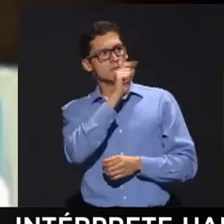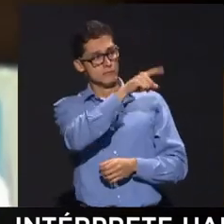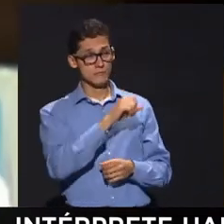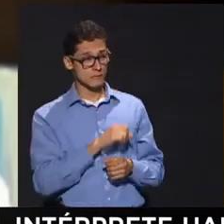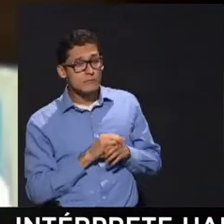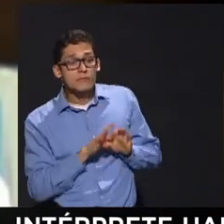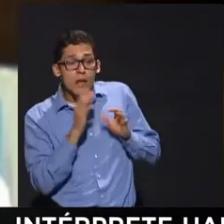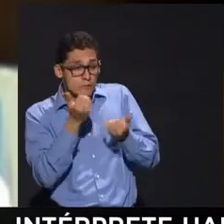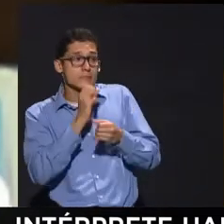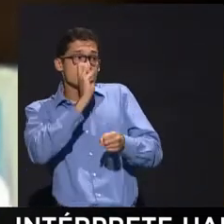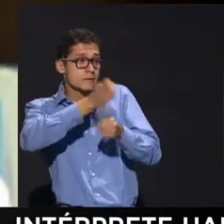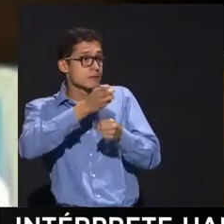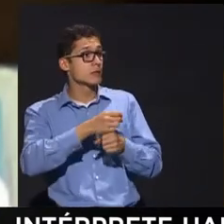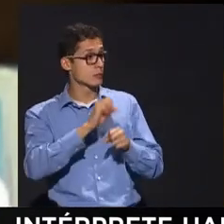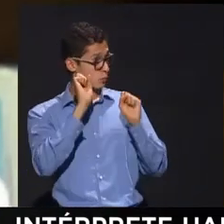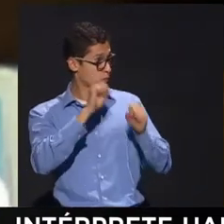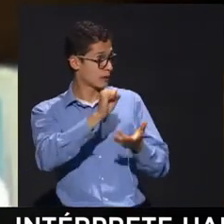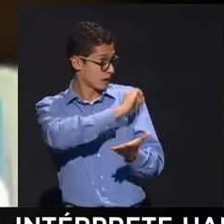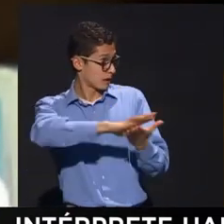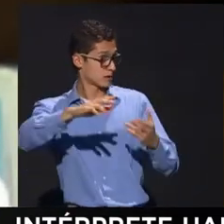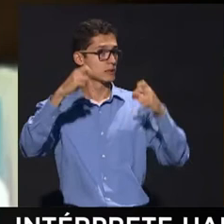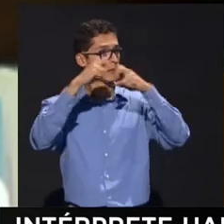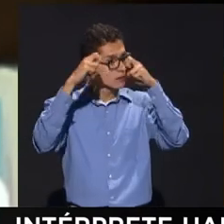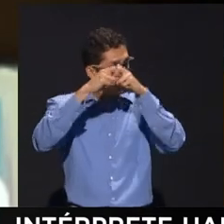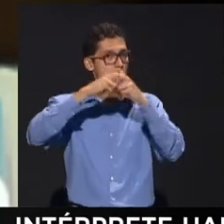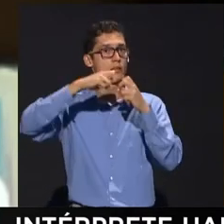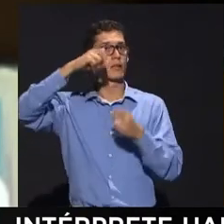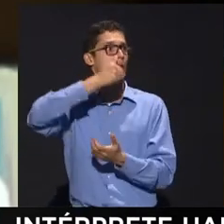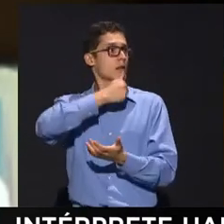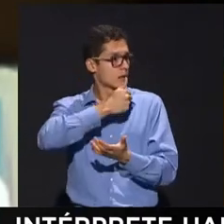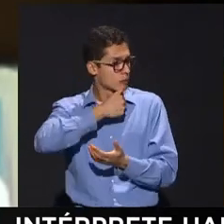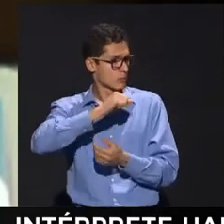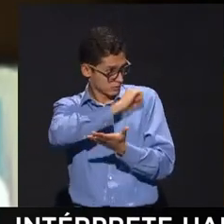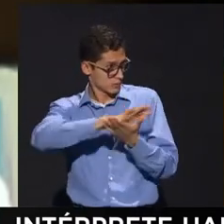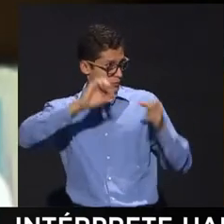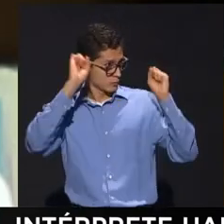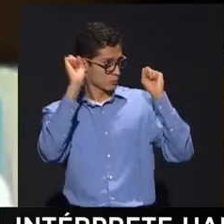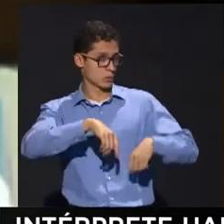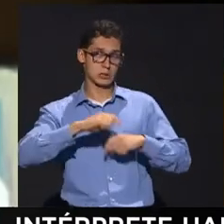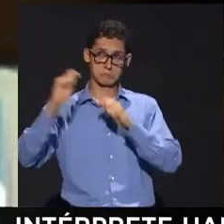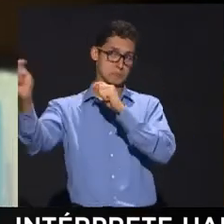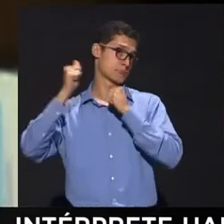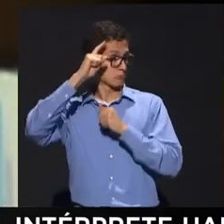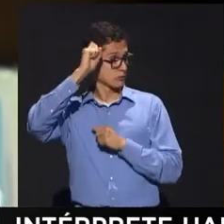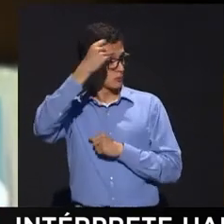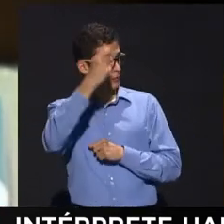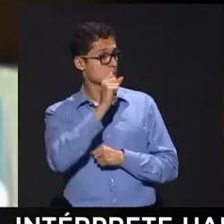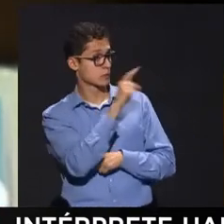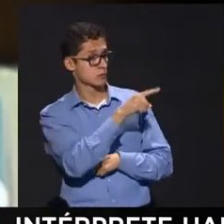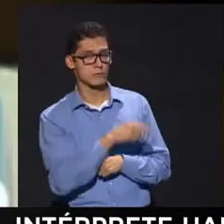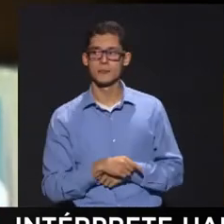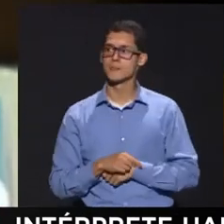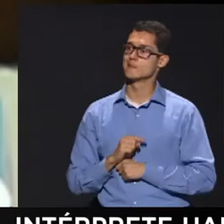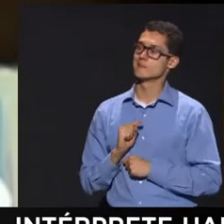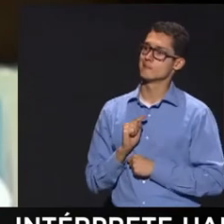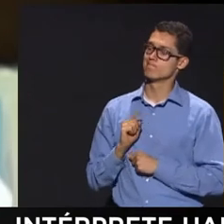Paola, mira, la ley 142, esa primera ley que te conté que es de 1994, explícitamente prohíbe